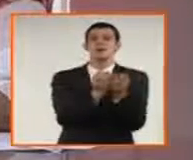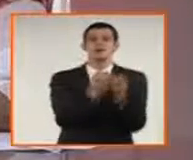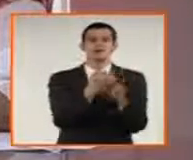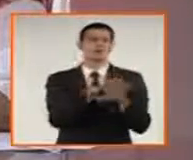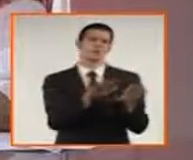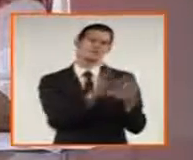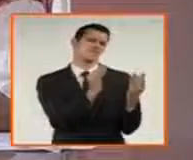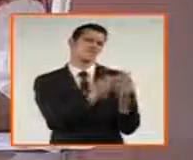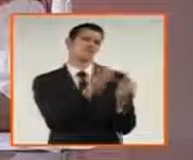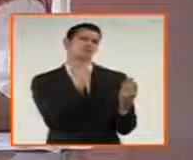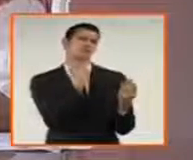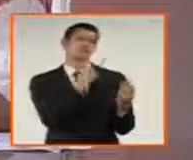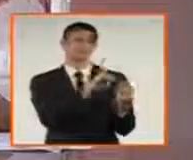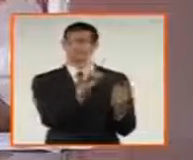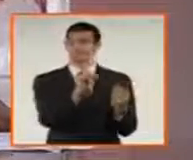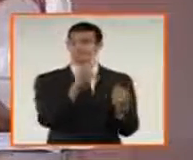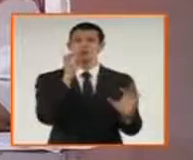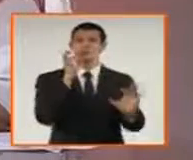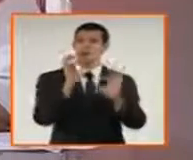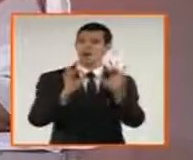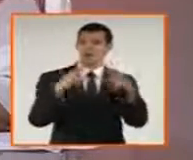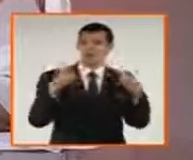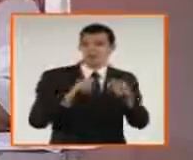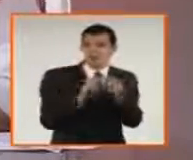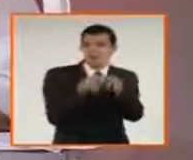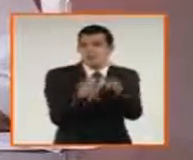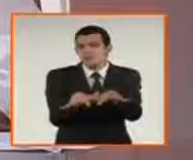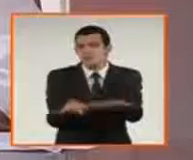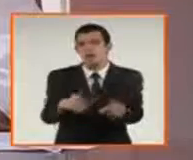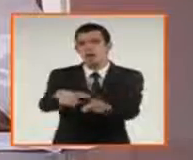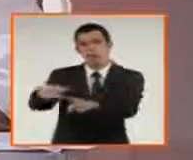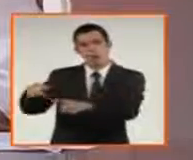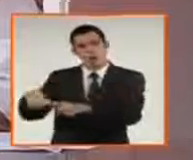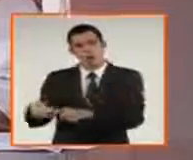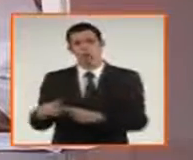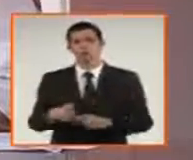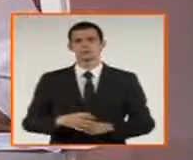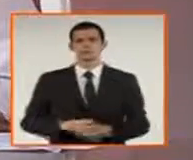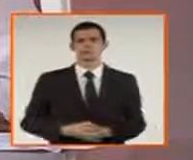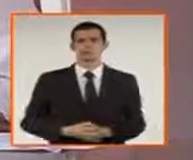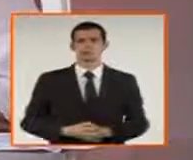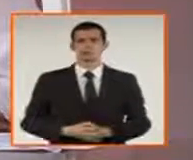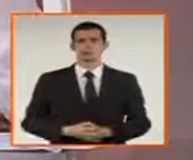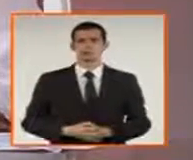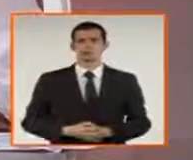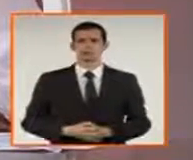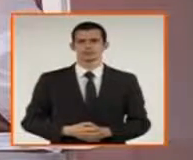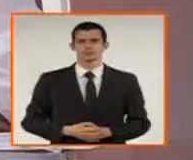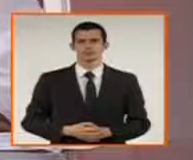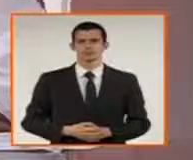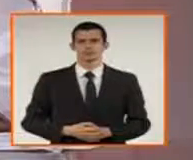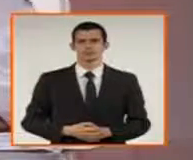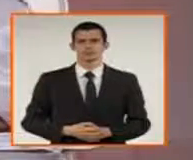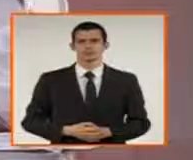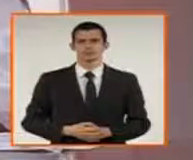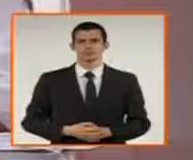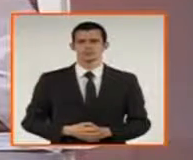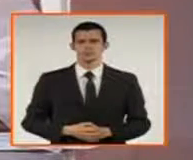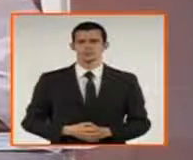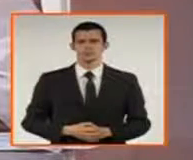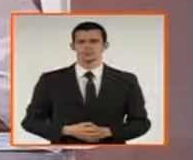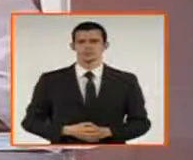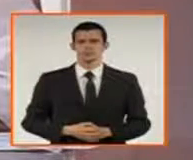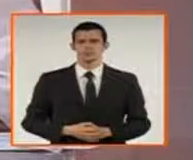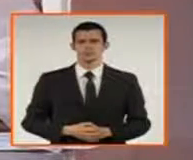la institución de alimento. Pero bueno, digo, la institución del parentesco. Pero efectivamente, ahora, que es